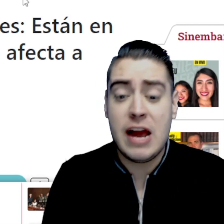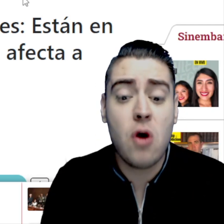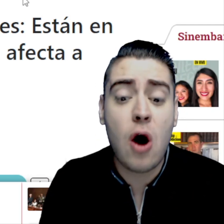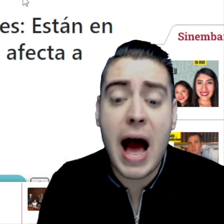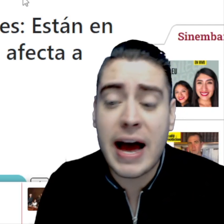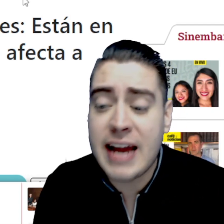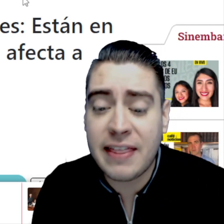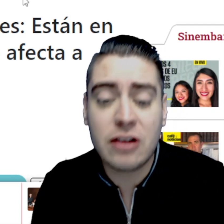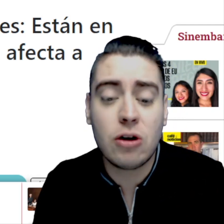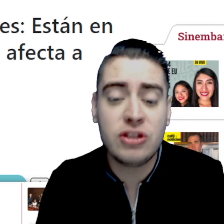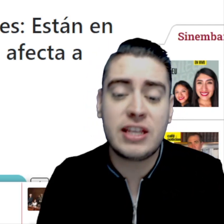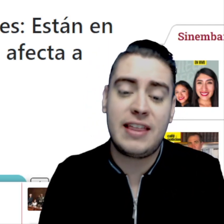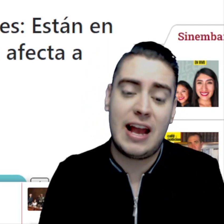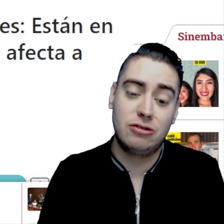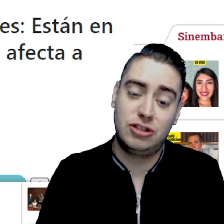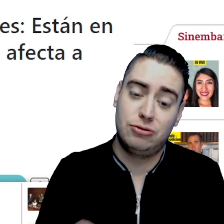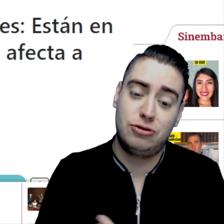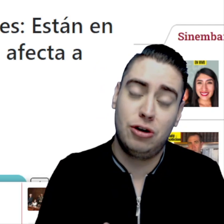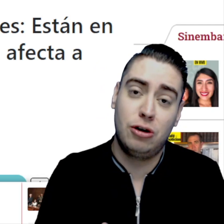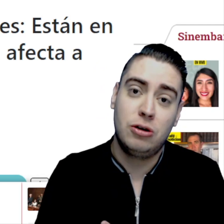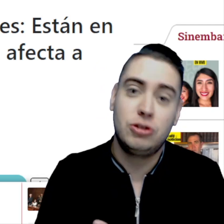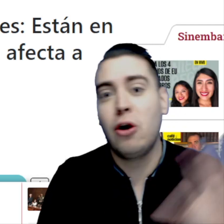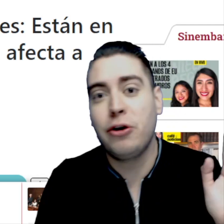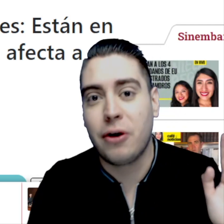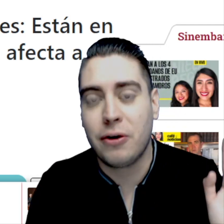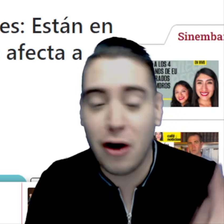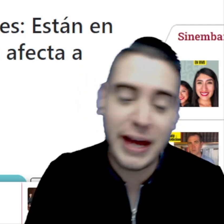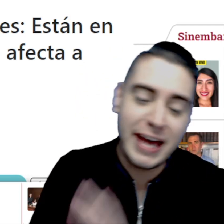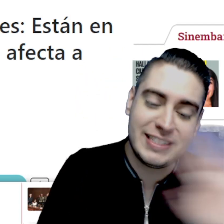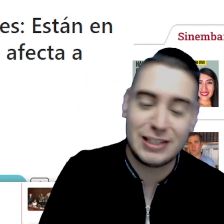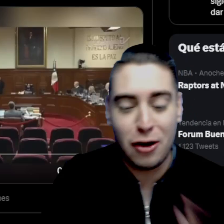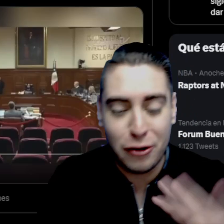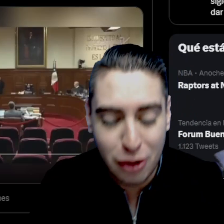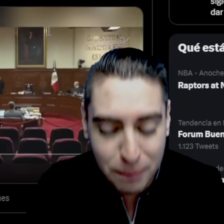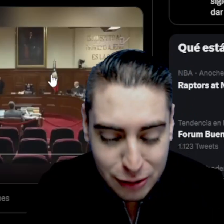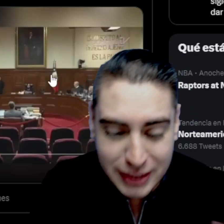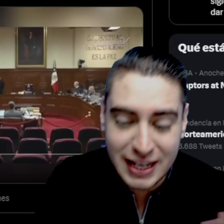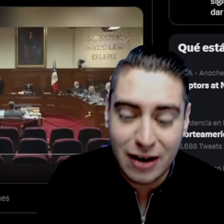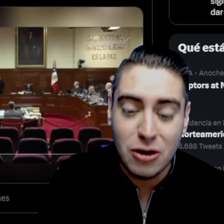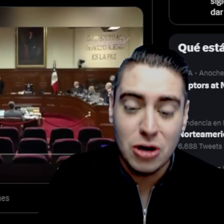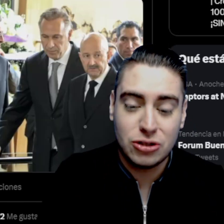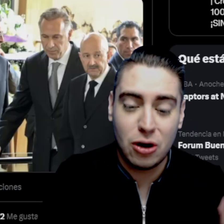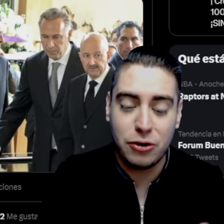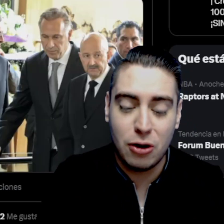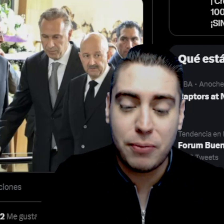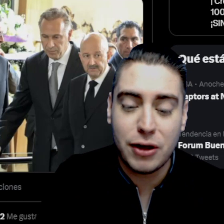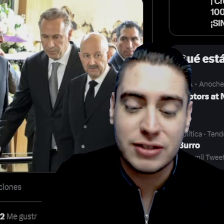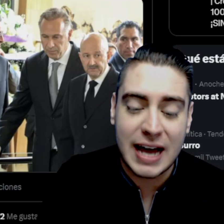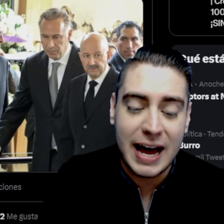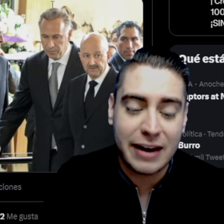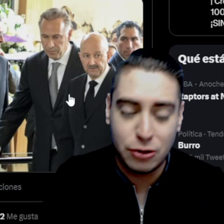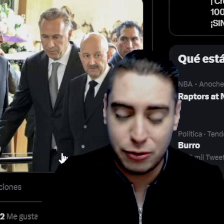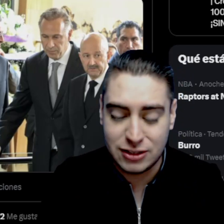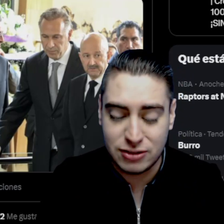no haga nada en contra de la Constitución solo yo no dice solo yo puedo hacerlo solo yo